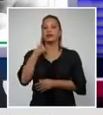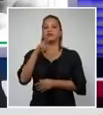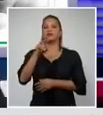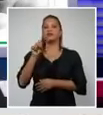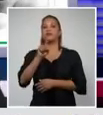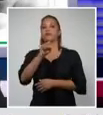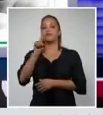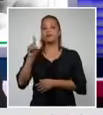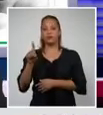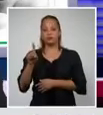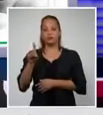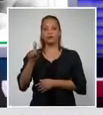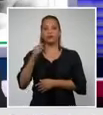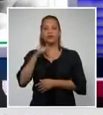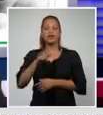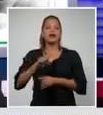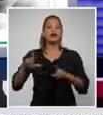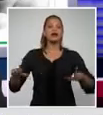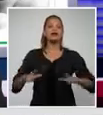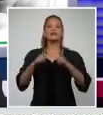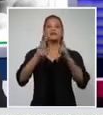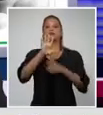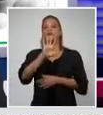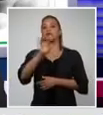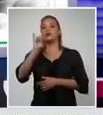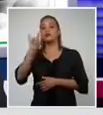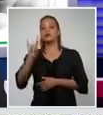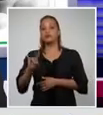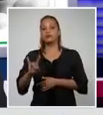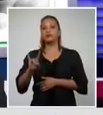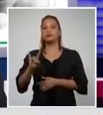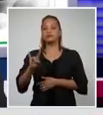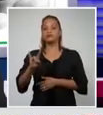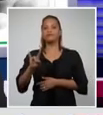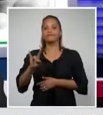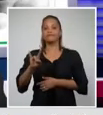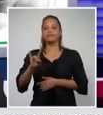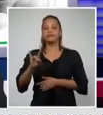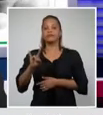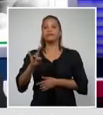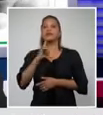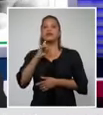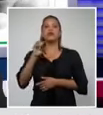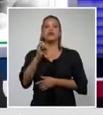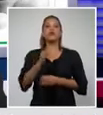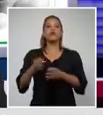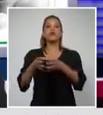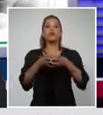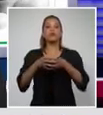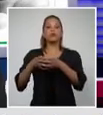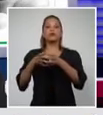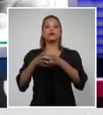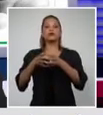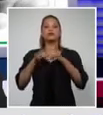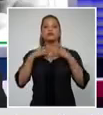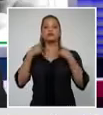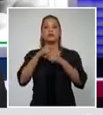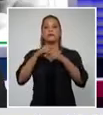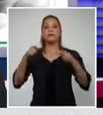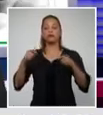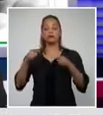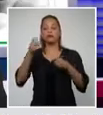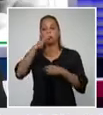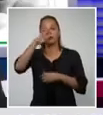y arriban a los aniversarios 59, nuestra Unión de Jóvenes Comunistas, y 60, la Organización